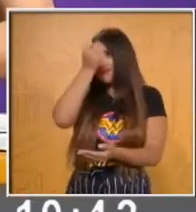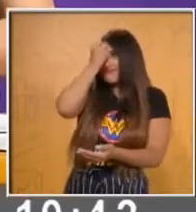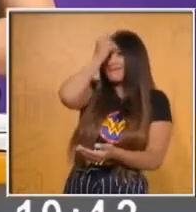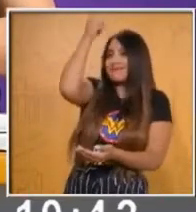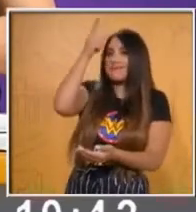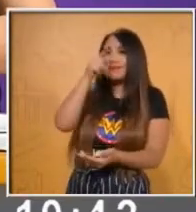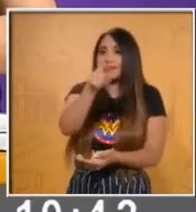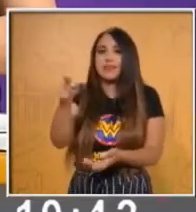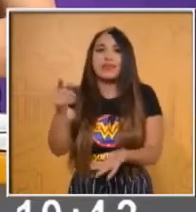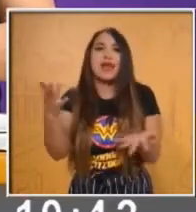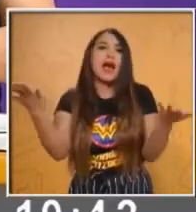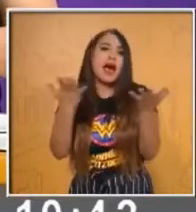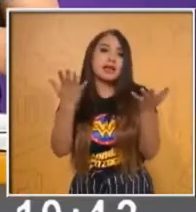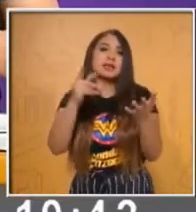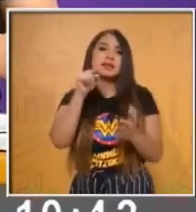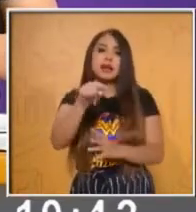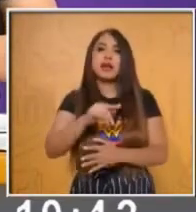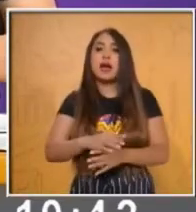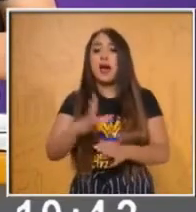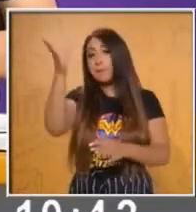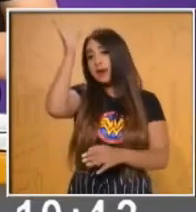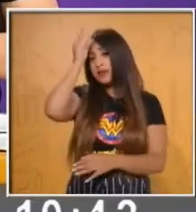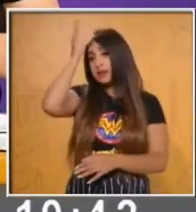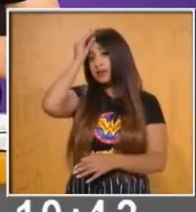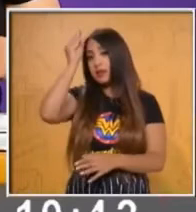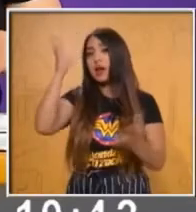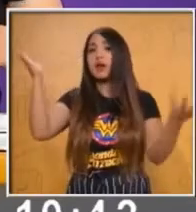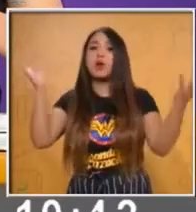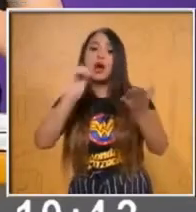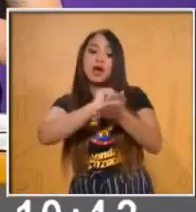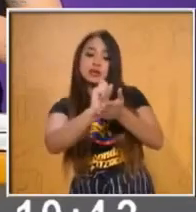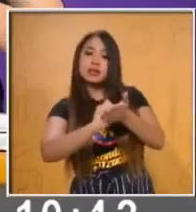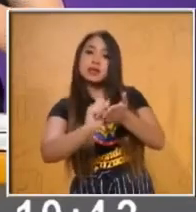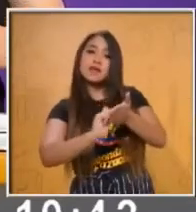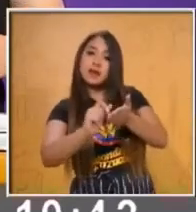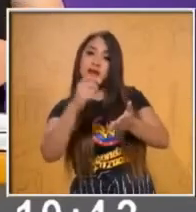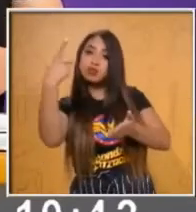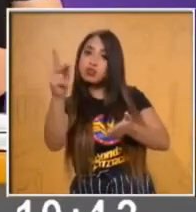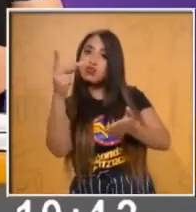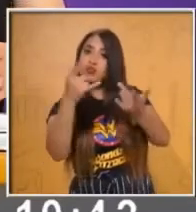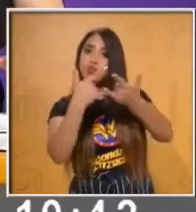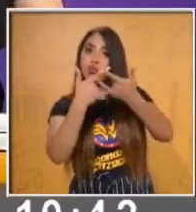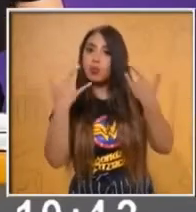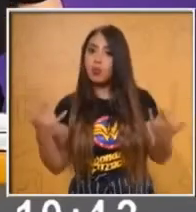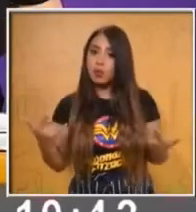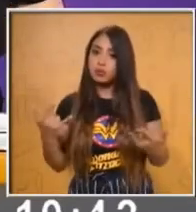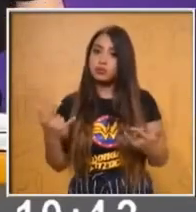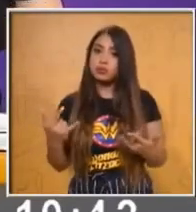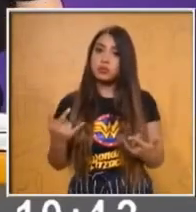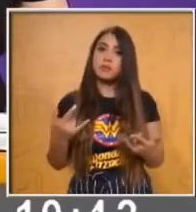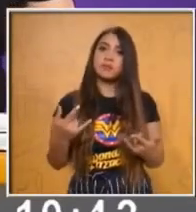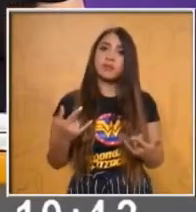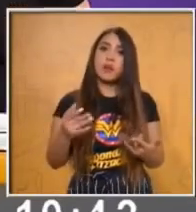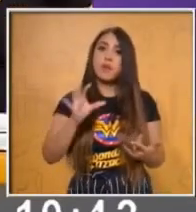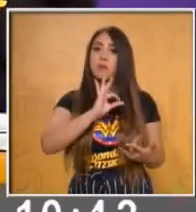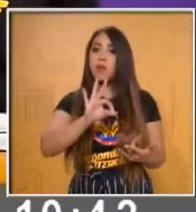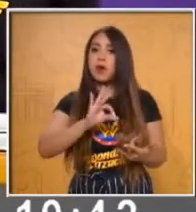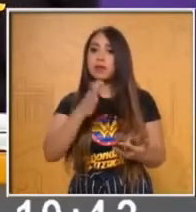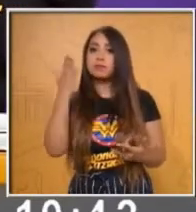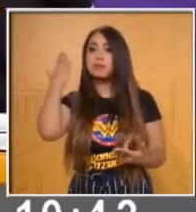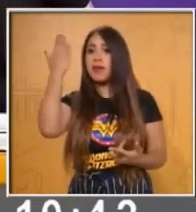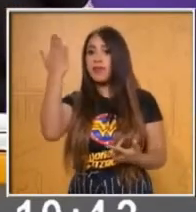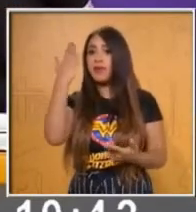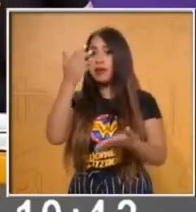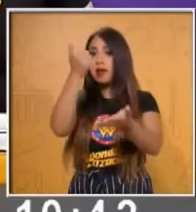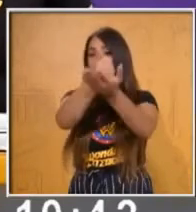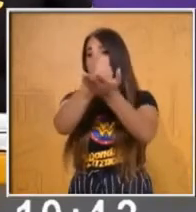creatividad. Aún así, estás aprendiendo a escribir tus propios cuentos. Inclusive puedes pedirle